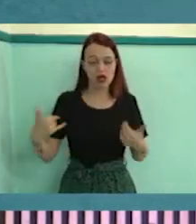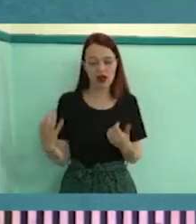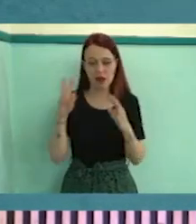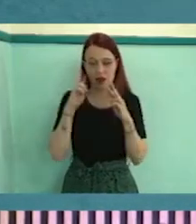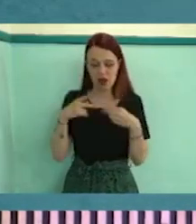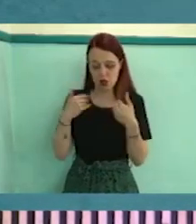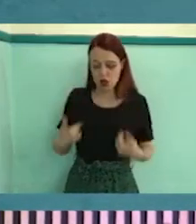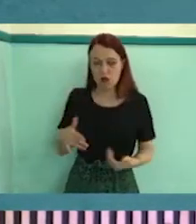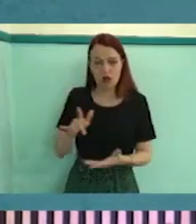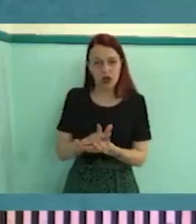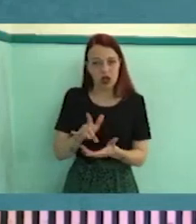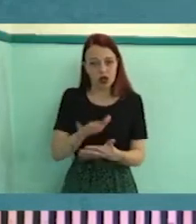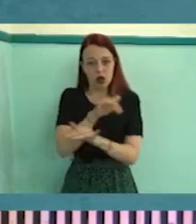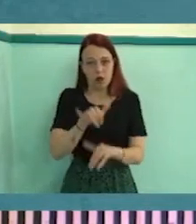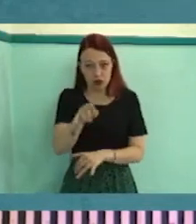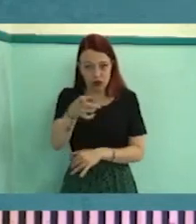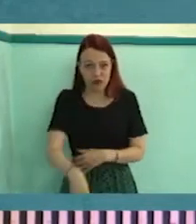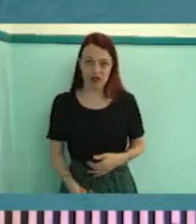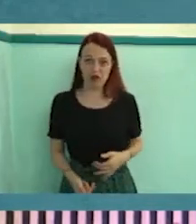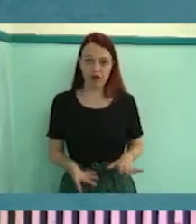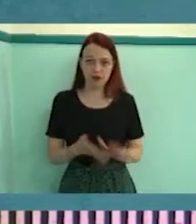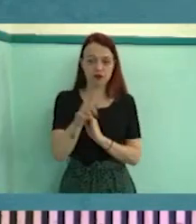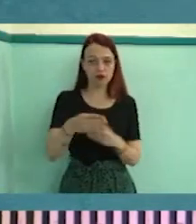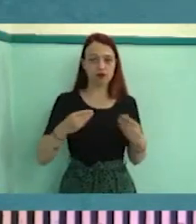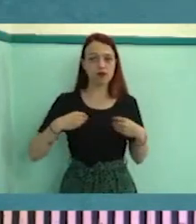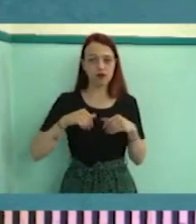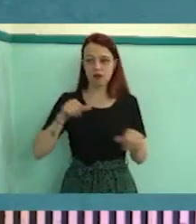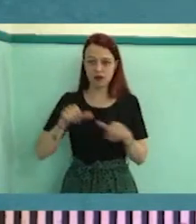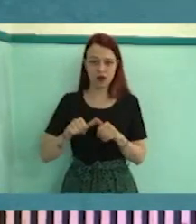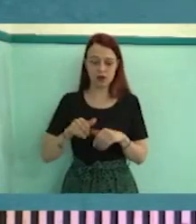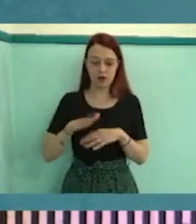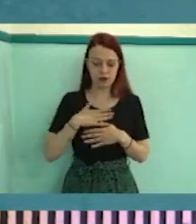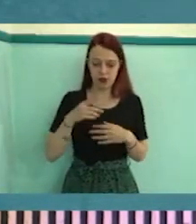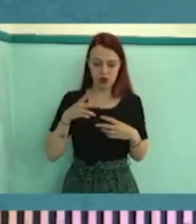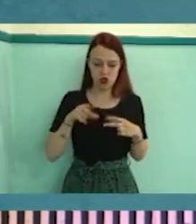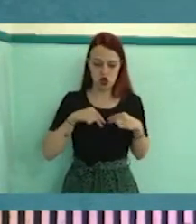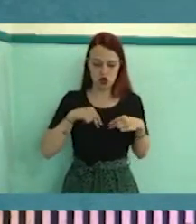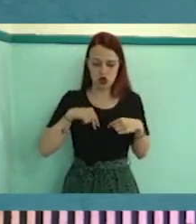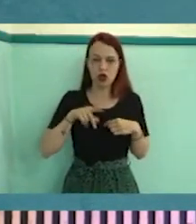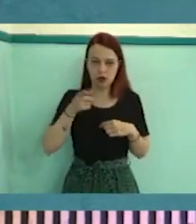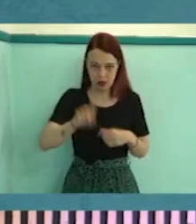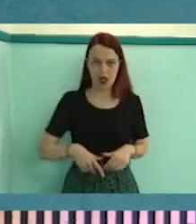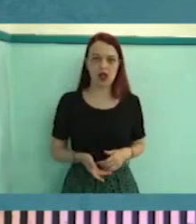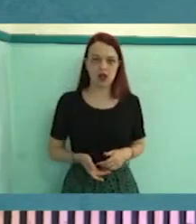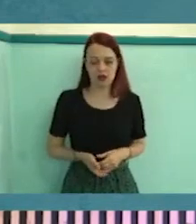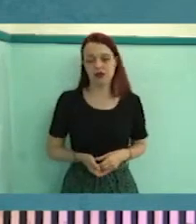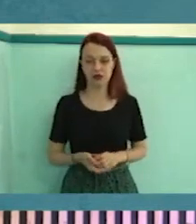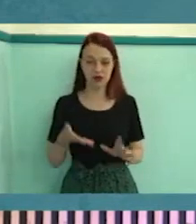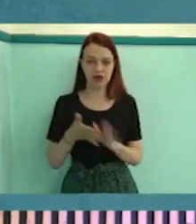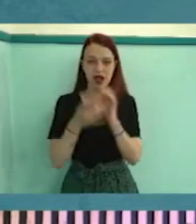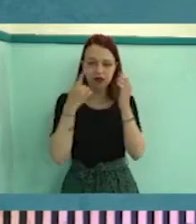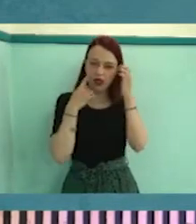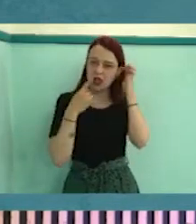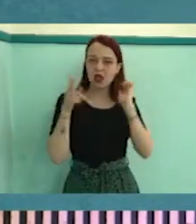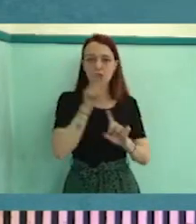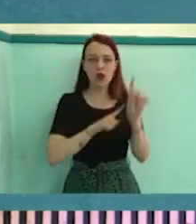cuerpo Sí tú también tú que llevas toda la vida diciendo que no que para ti Eso no es para ti también Claro que sí reconocer De dónde viene nuestra